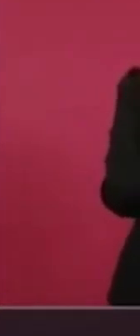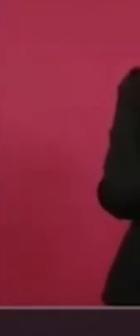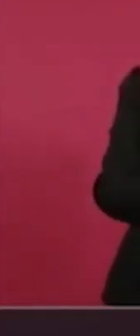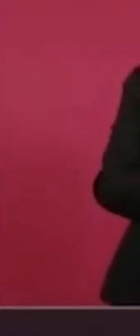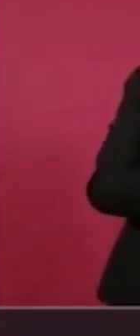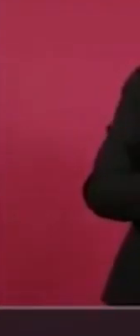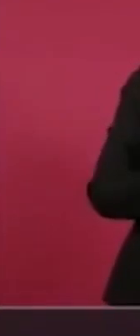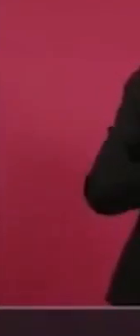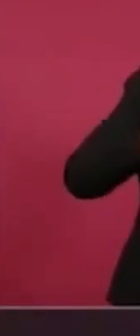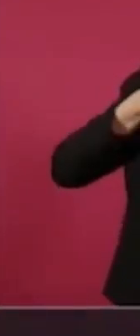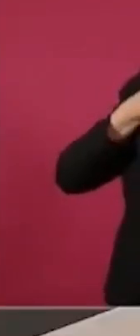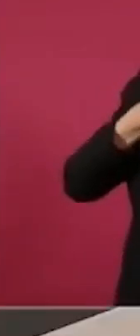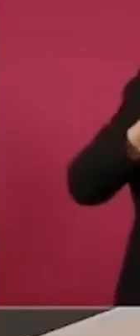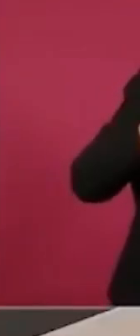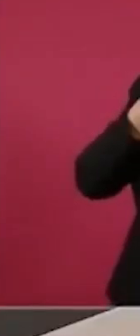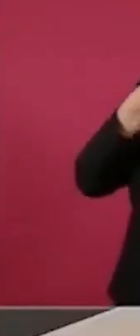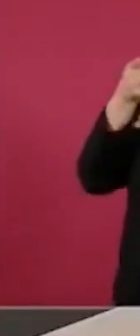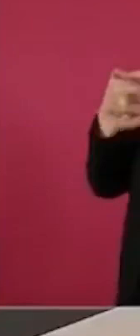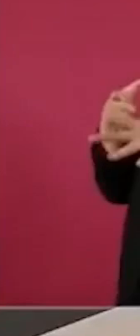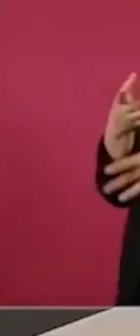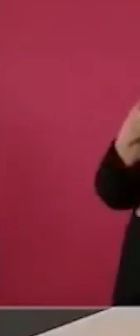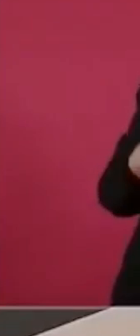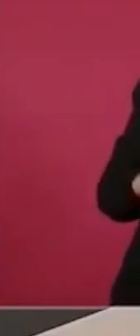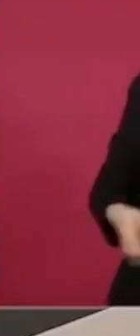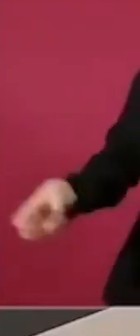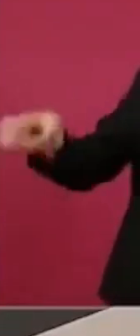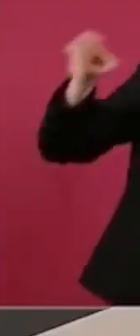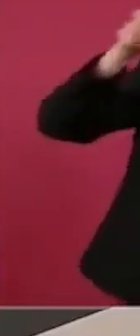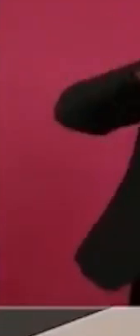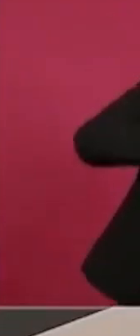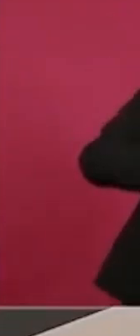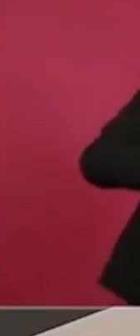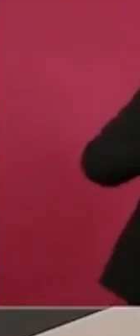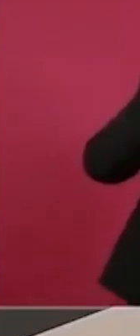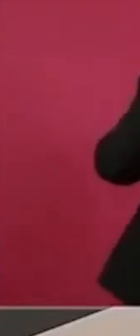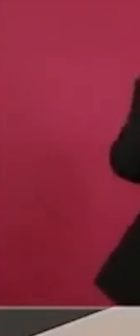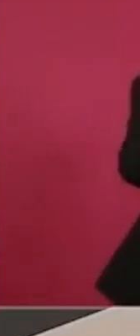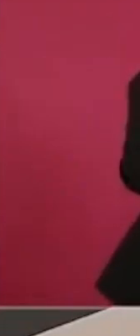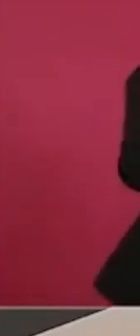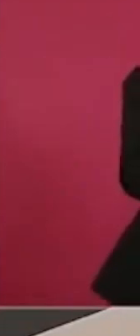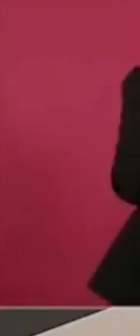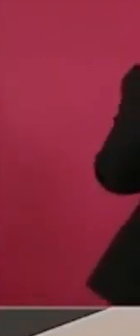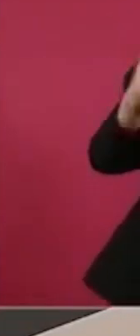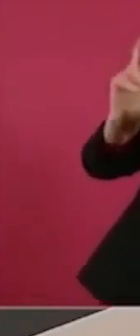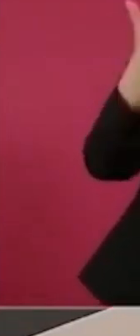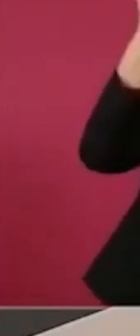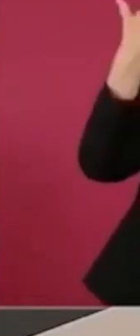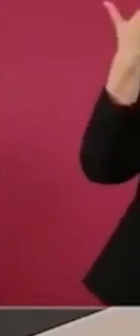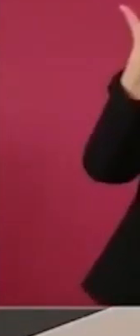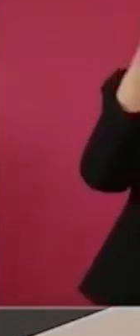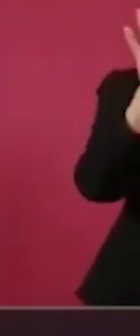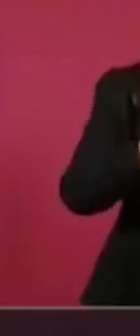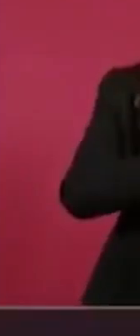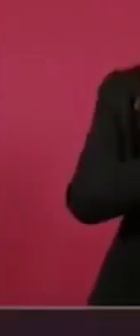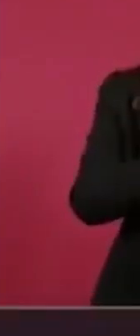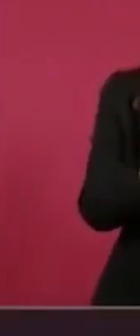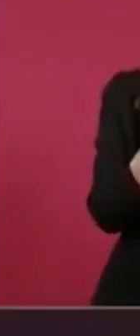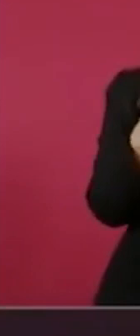Pero sí, todo lo que tiene que ver con la manipulación. Entonces,